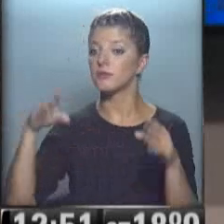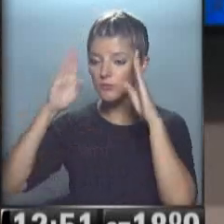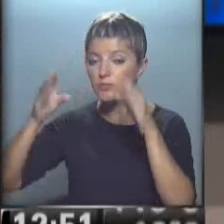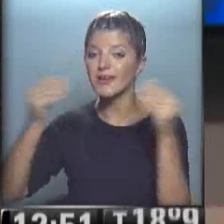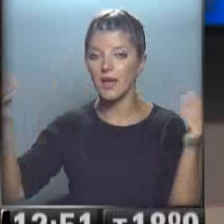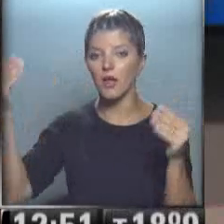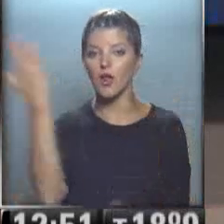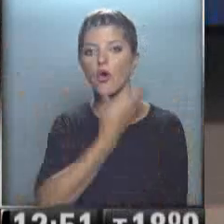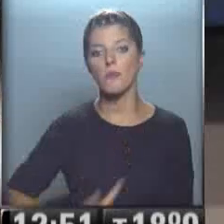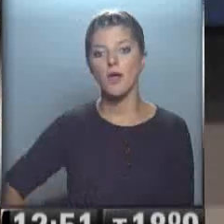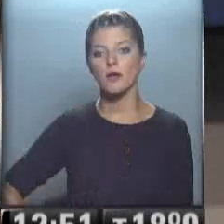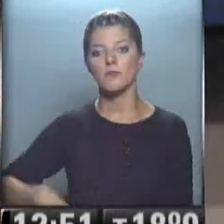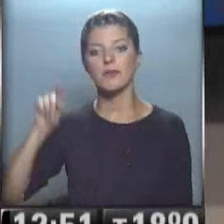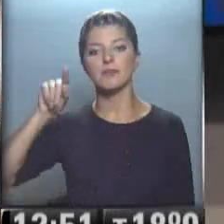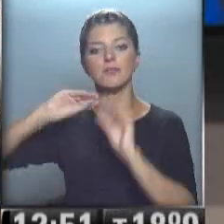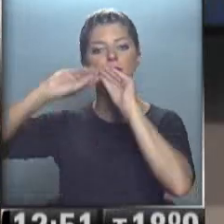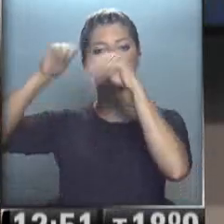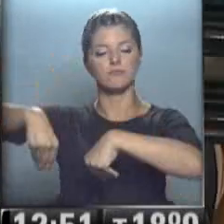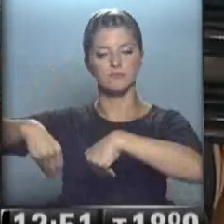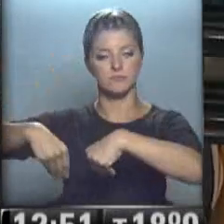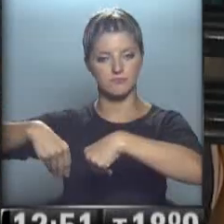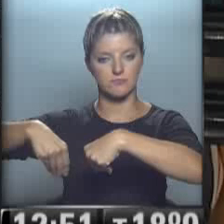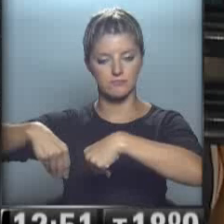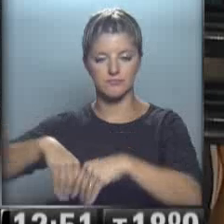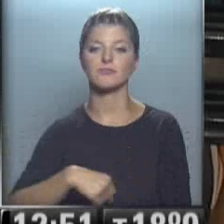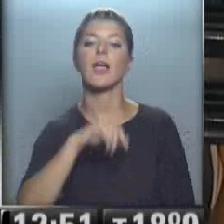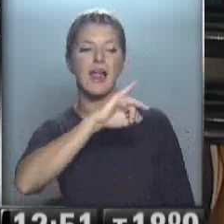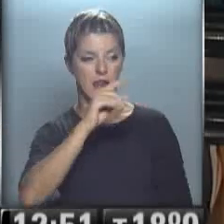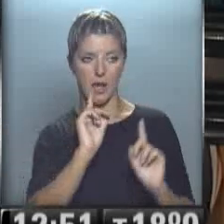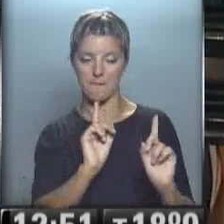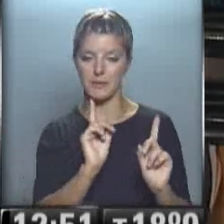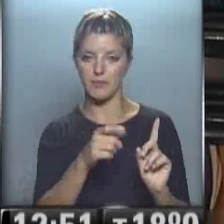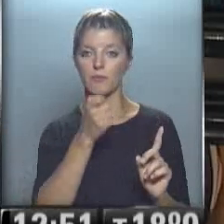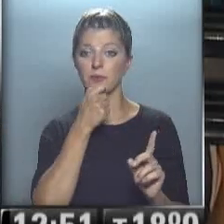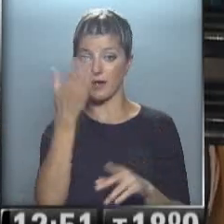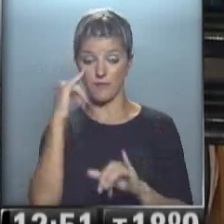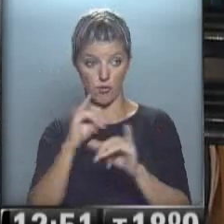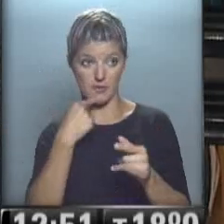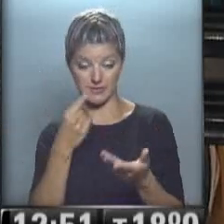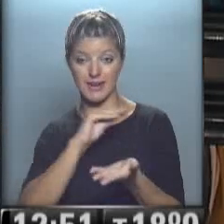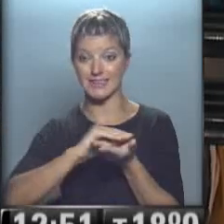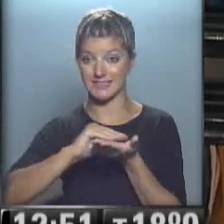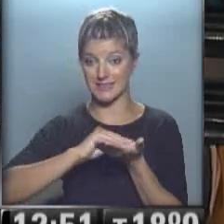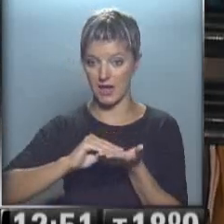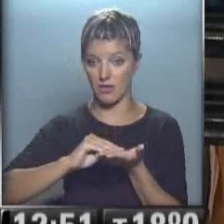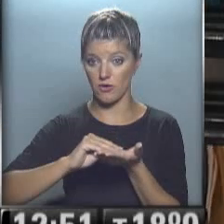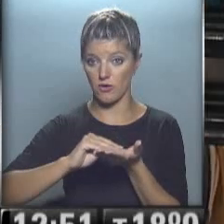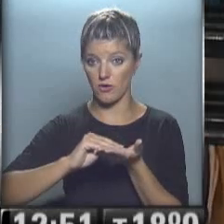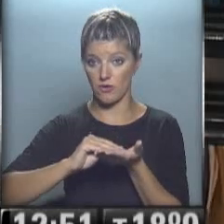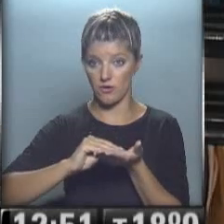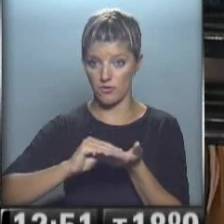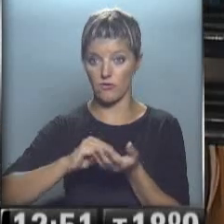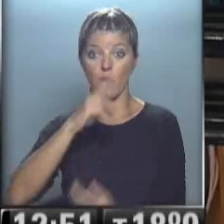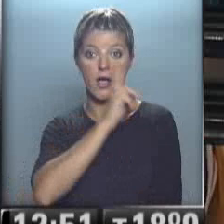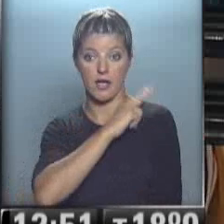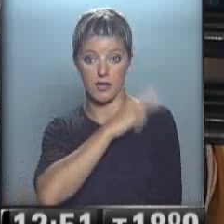gobierno de de Nicolás maduro en esa misma comisión bueno s es el mismo momento pero del senado como decía el informe fue el jefe del Comando Sur Nada